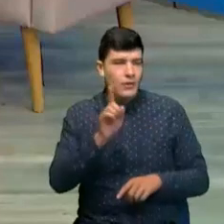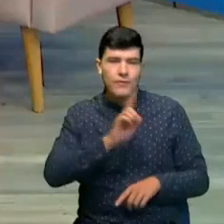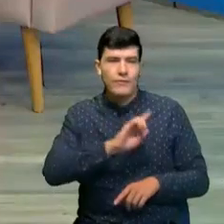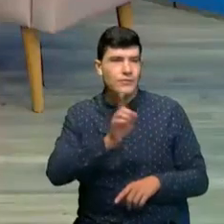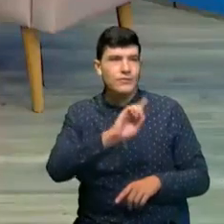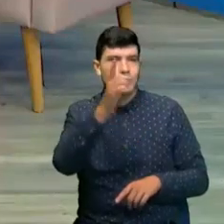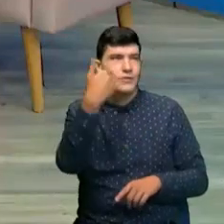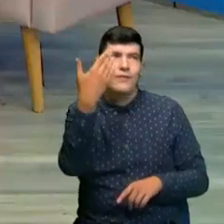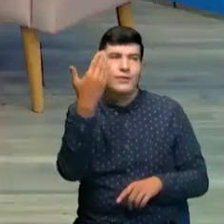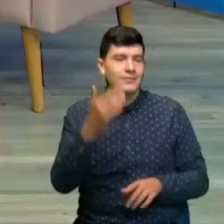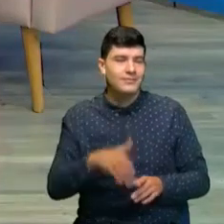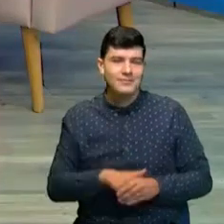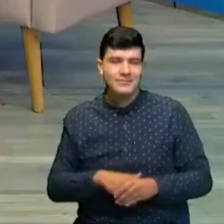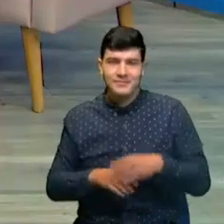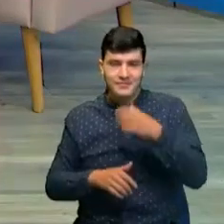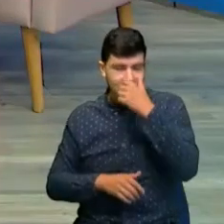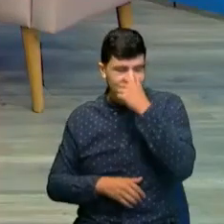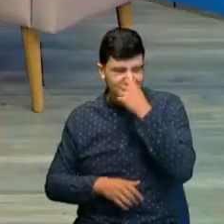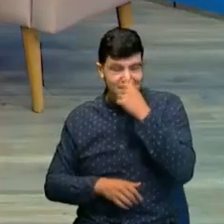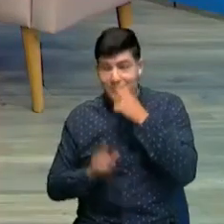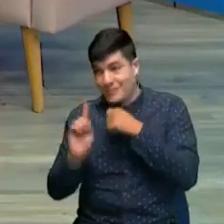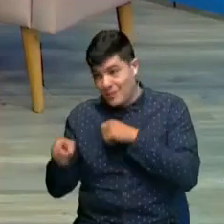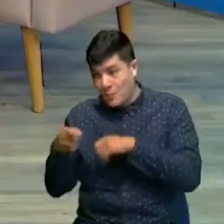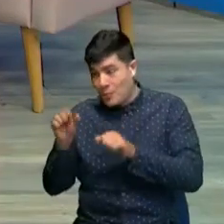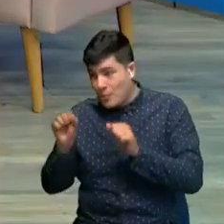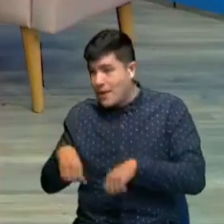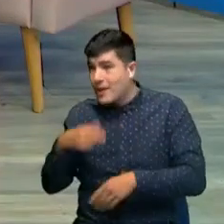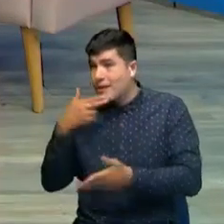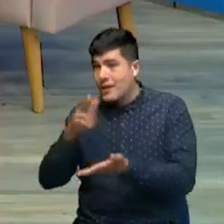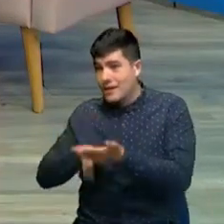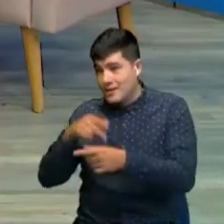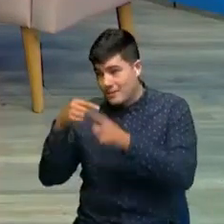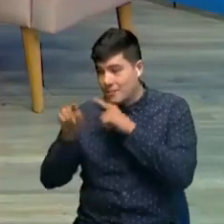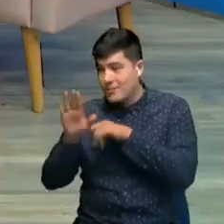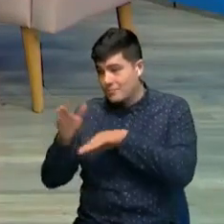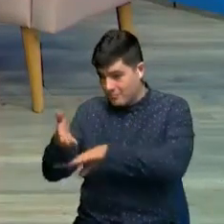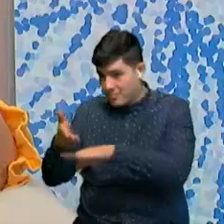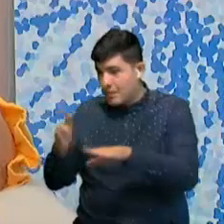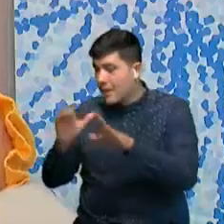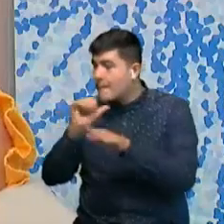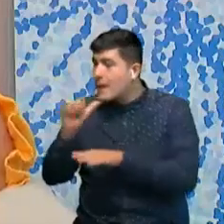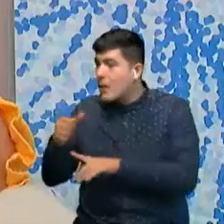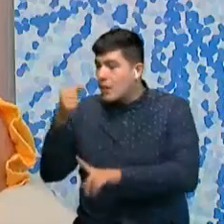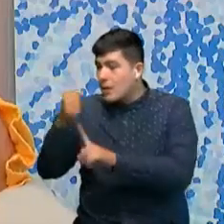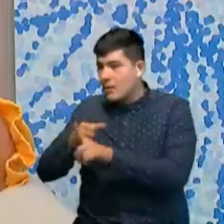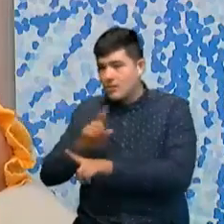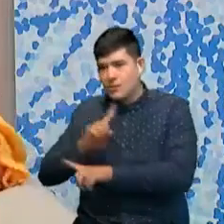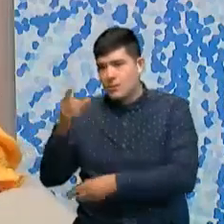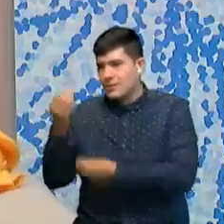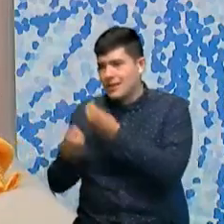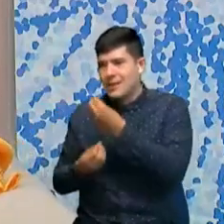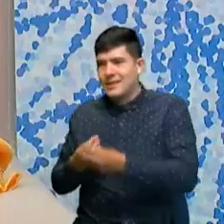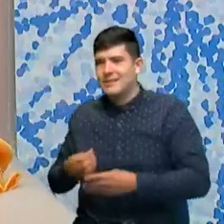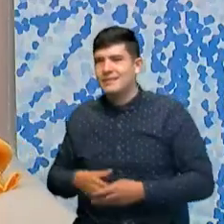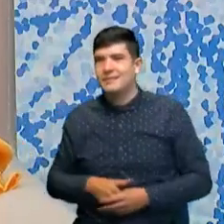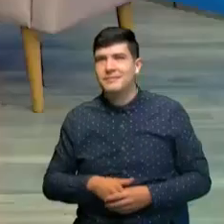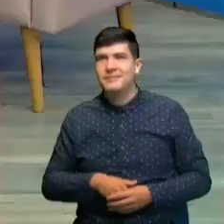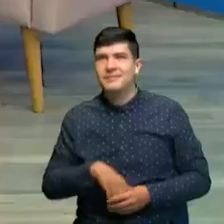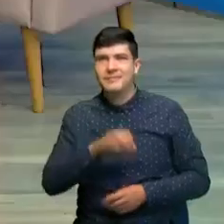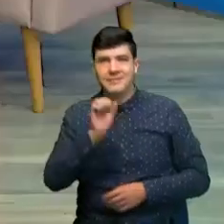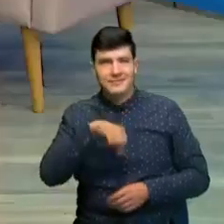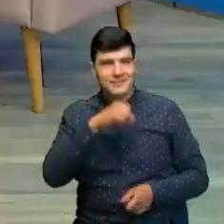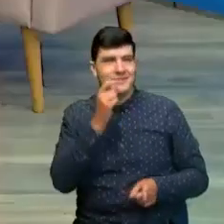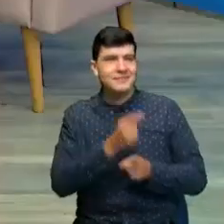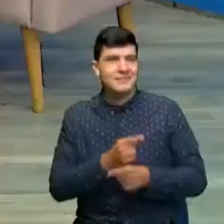No le funciona. Hágale la solicitud al fondo. Casos se han visto y el peor intento es el que no se hace. Sí.